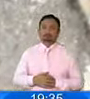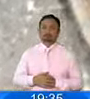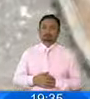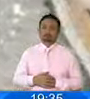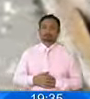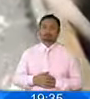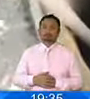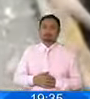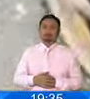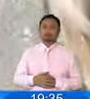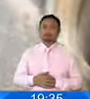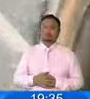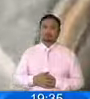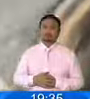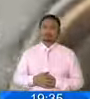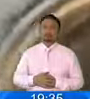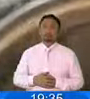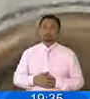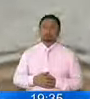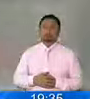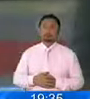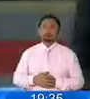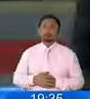Informó Karen Neosante.